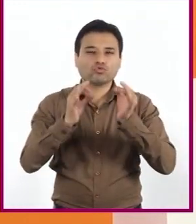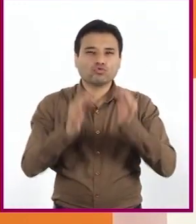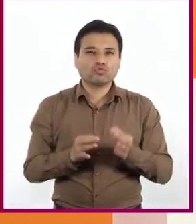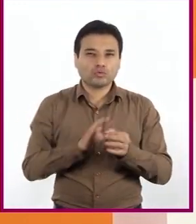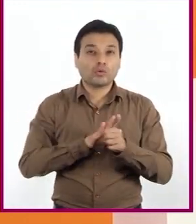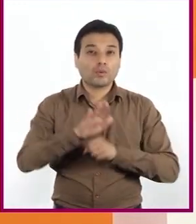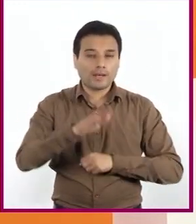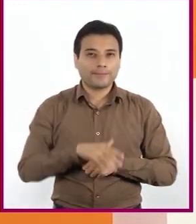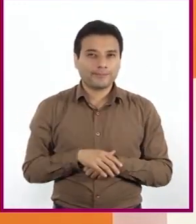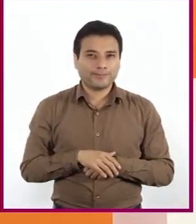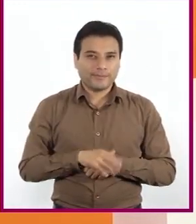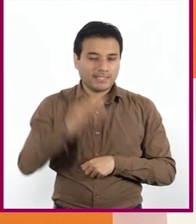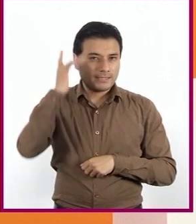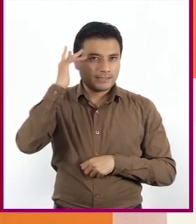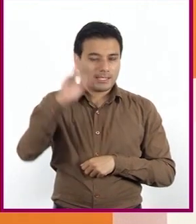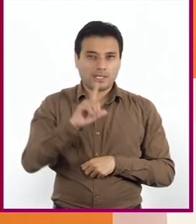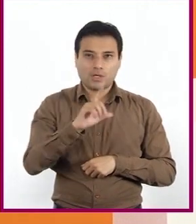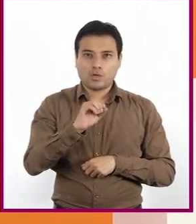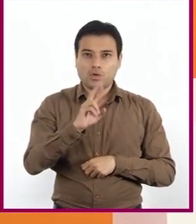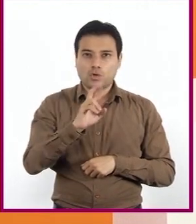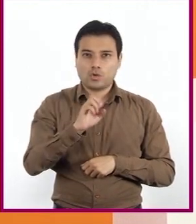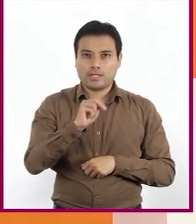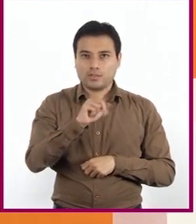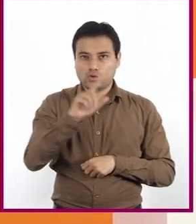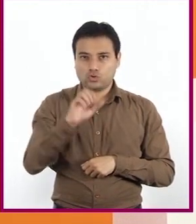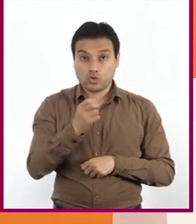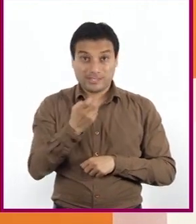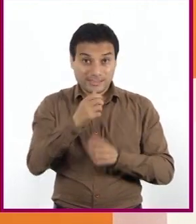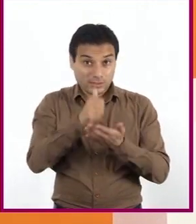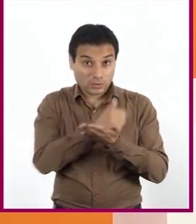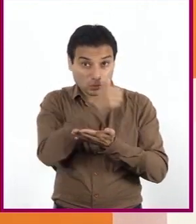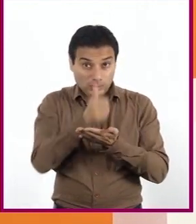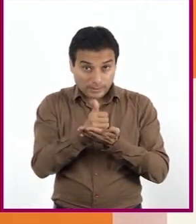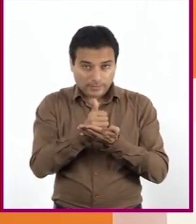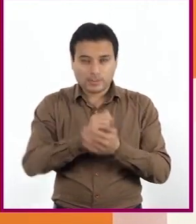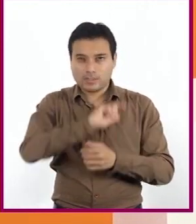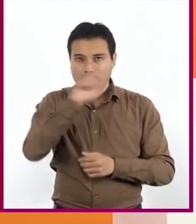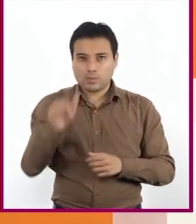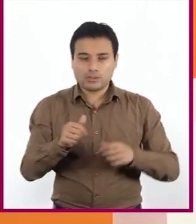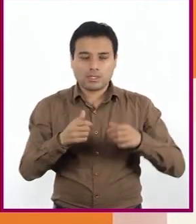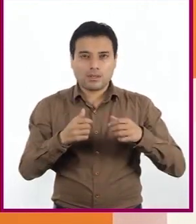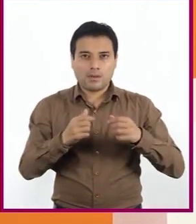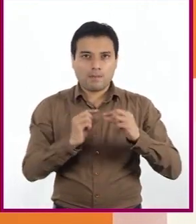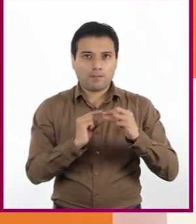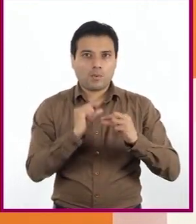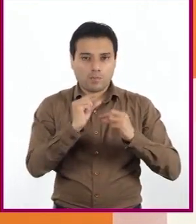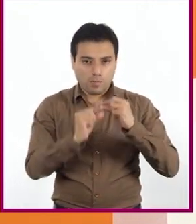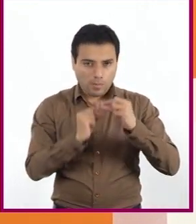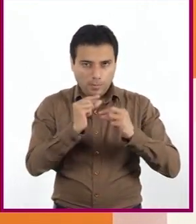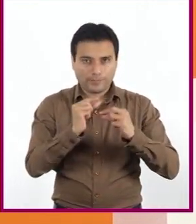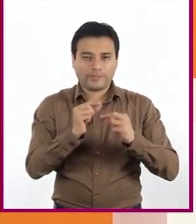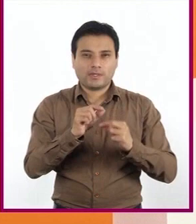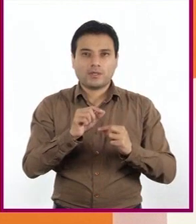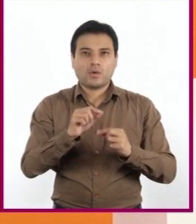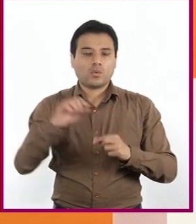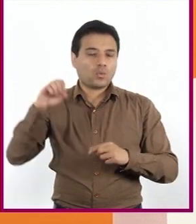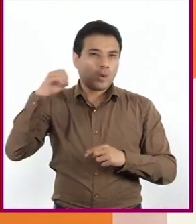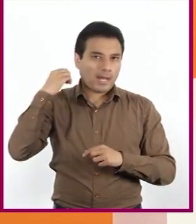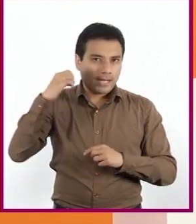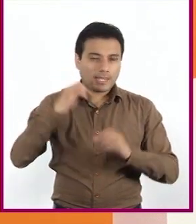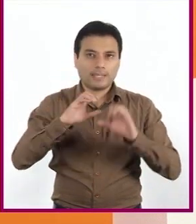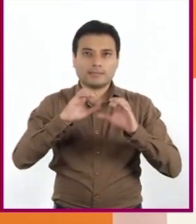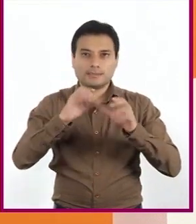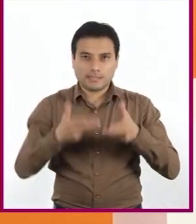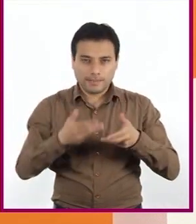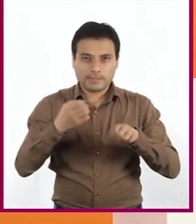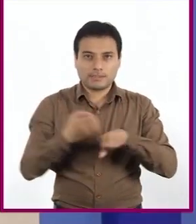temprano es San Lorenzo y que la influencia de dicha ciudad se hizo presente en poblaciones de Oaxaca, Chiapas y